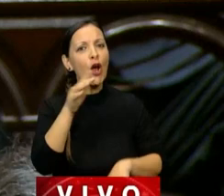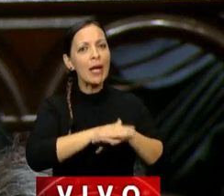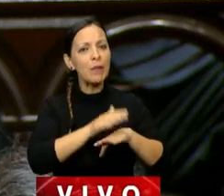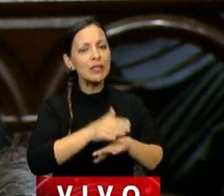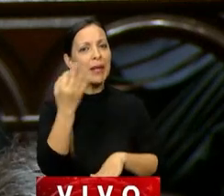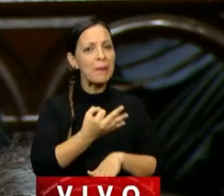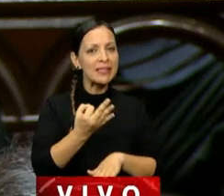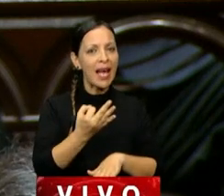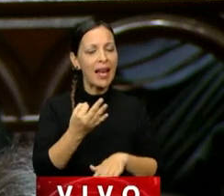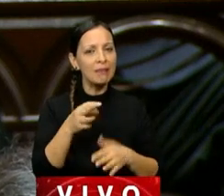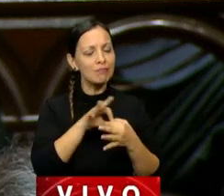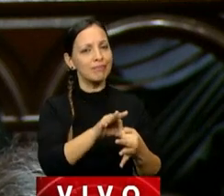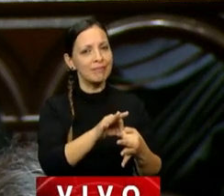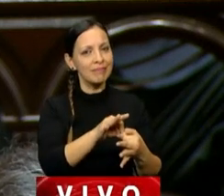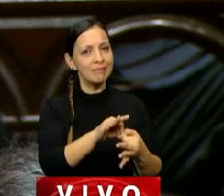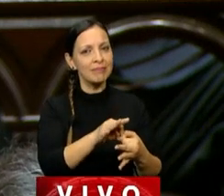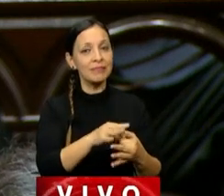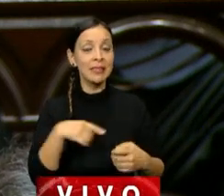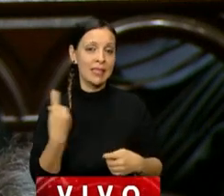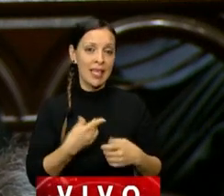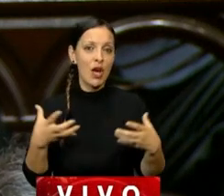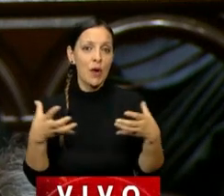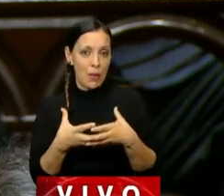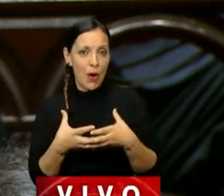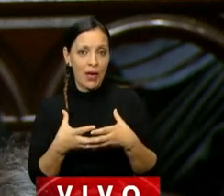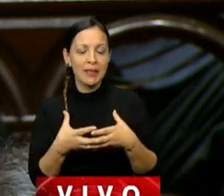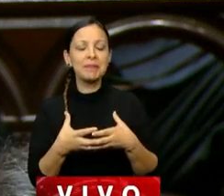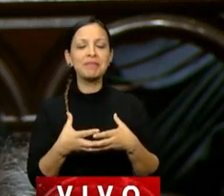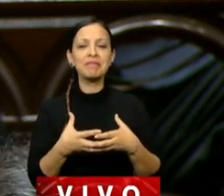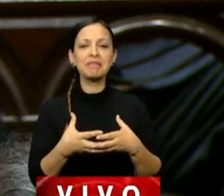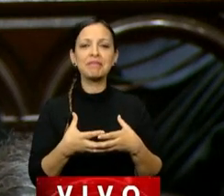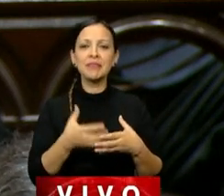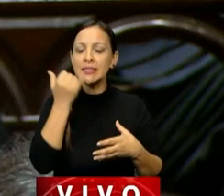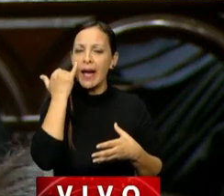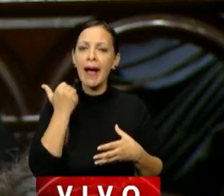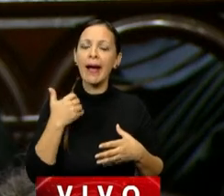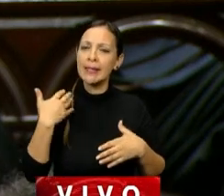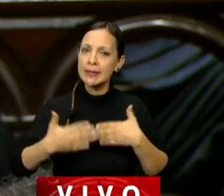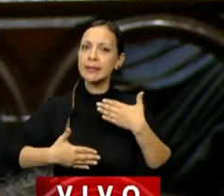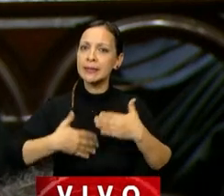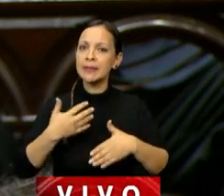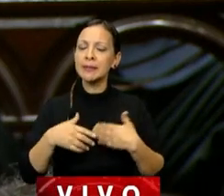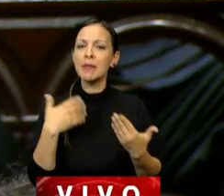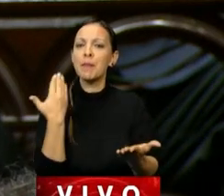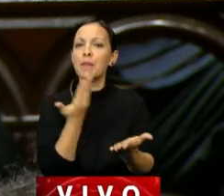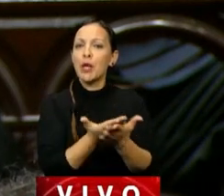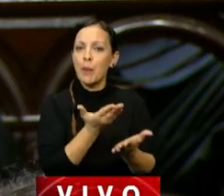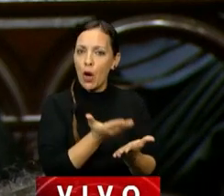¿no? Y nuestro bloque viene a proponer